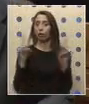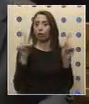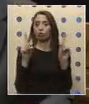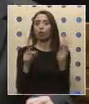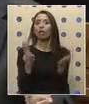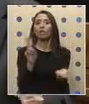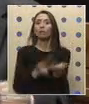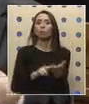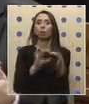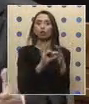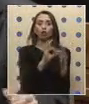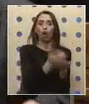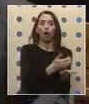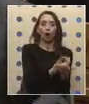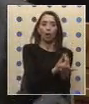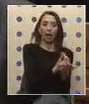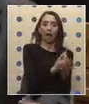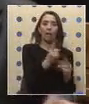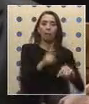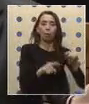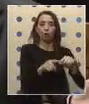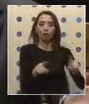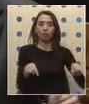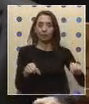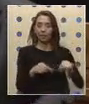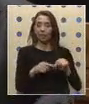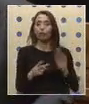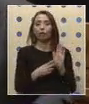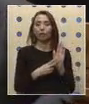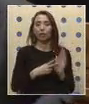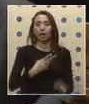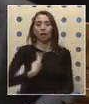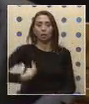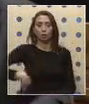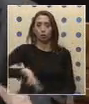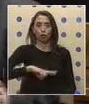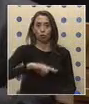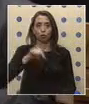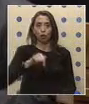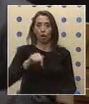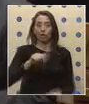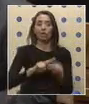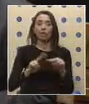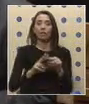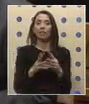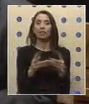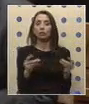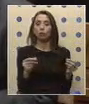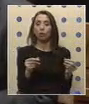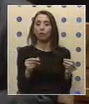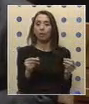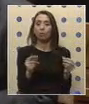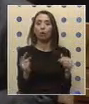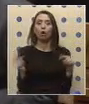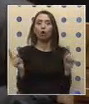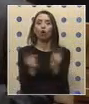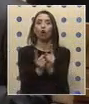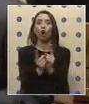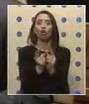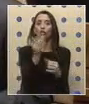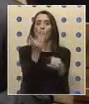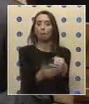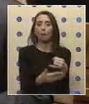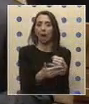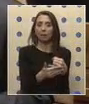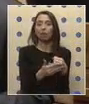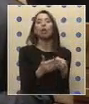impuesto a las ganancias sobre el terreno. La verdad que nosotros estamos acá resolviendo con una perspectiva de corto plazo. Es mejor